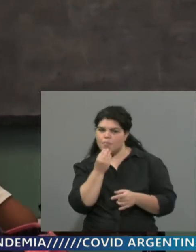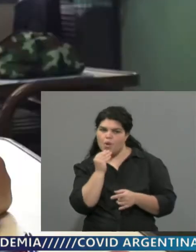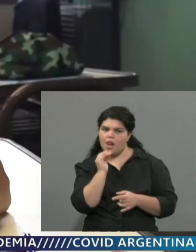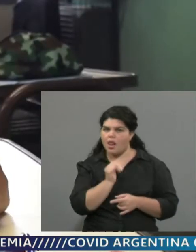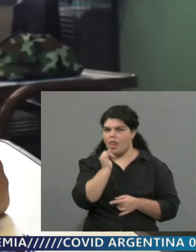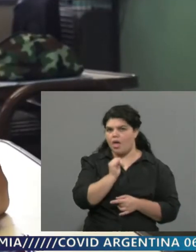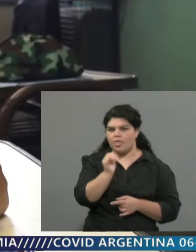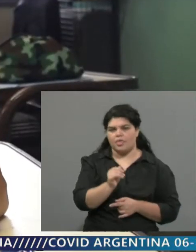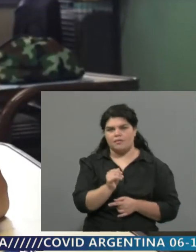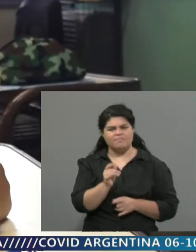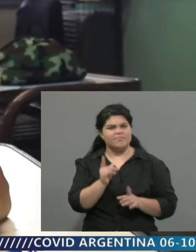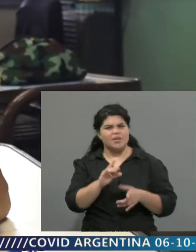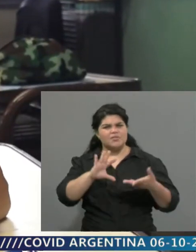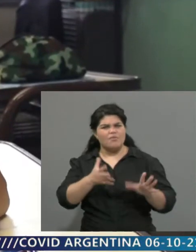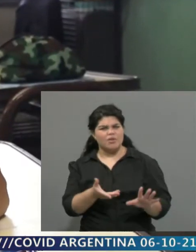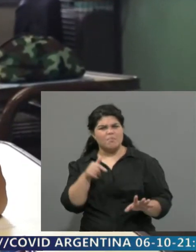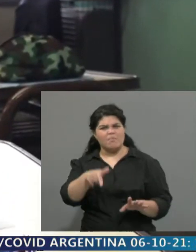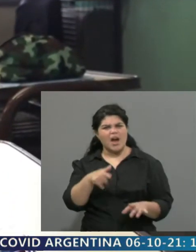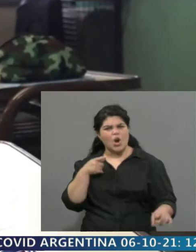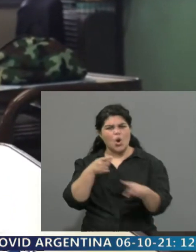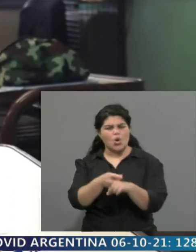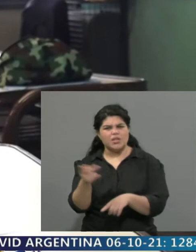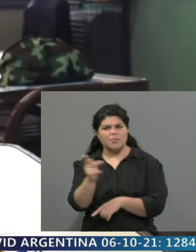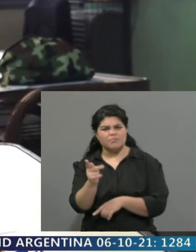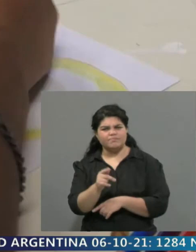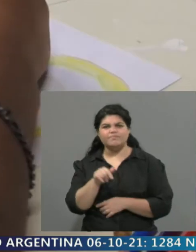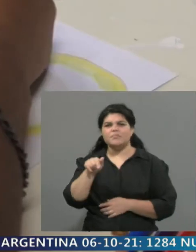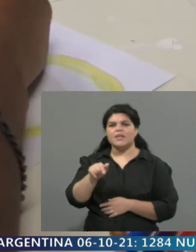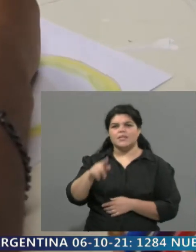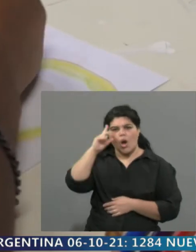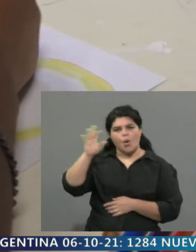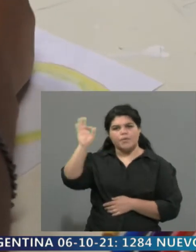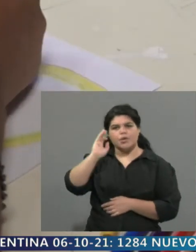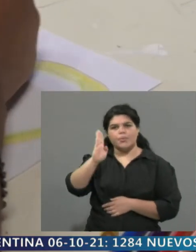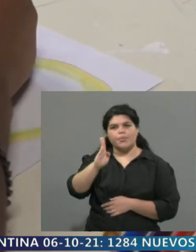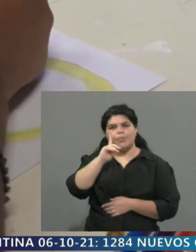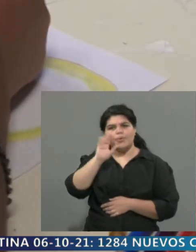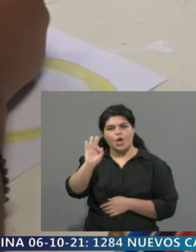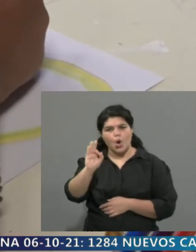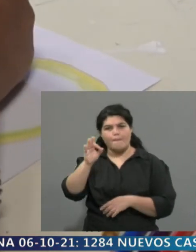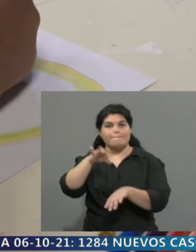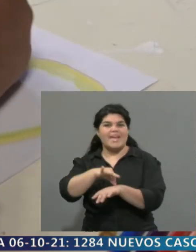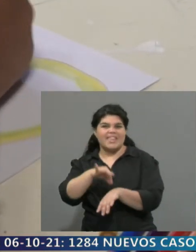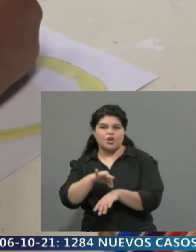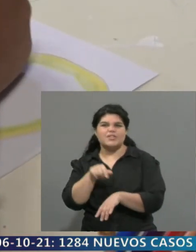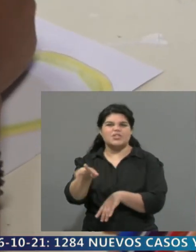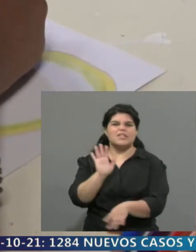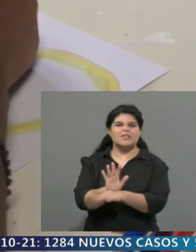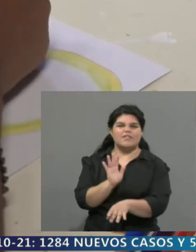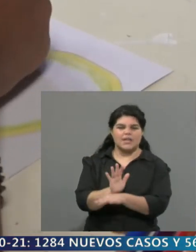de la sexualidad, el paradigma biomédico tiene una visión como la sexualidad como una práctica que tiene efectos no